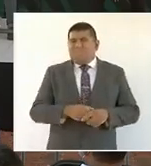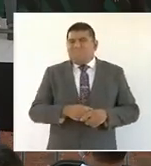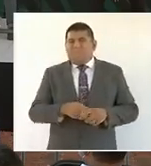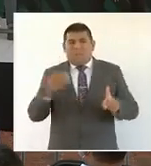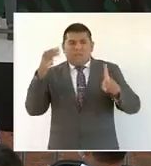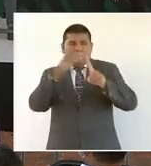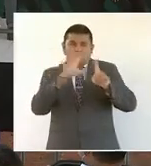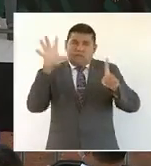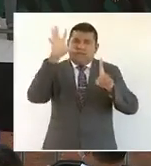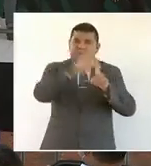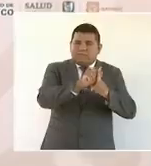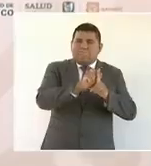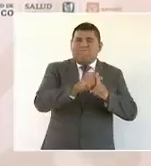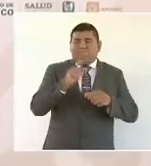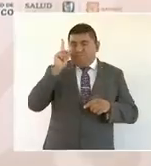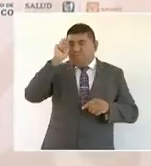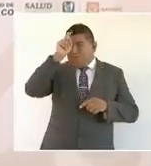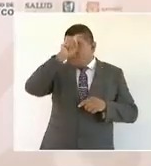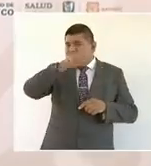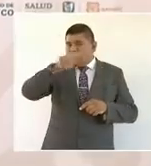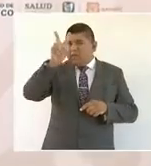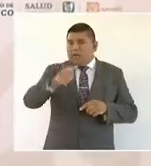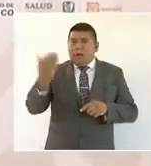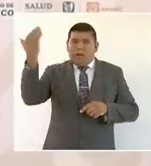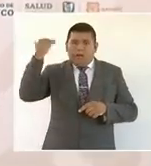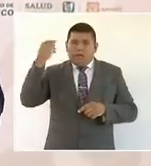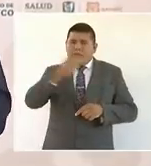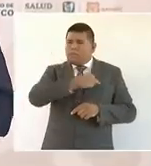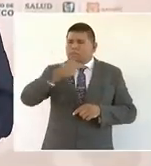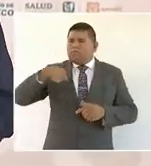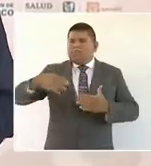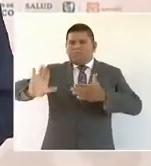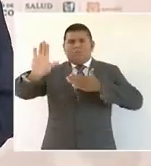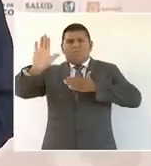cumplir con el compromiso de que tengamos un